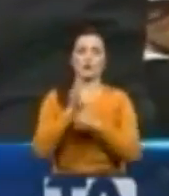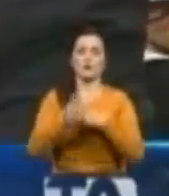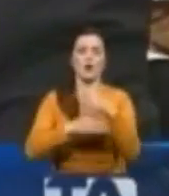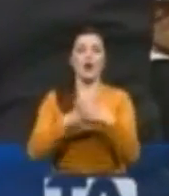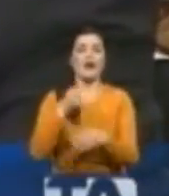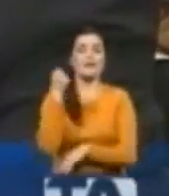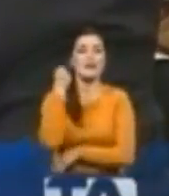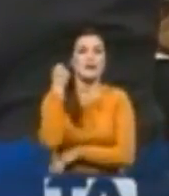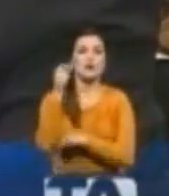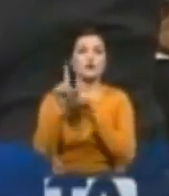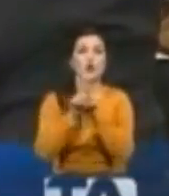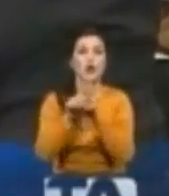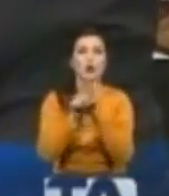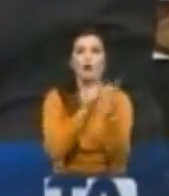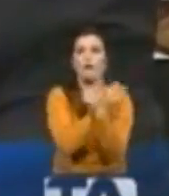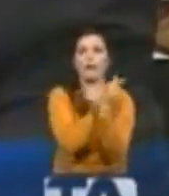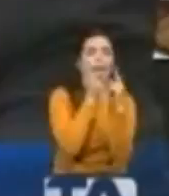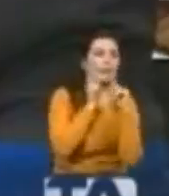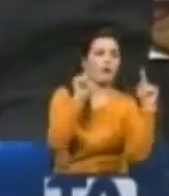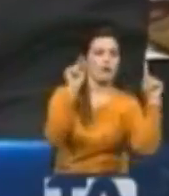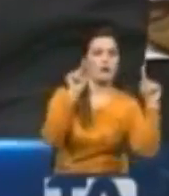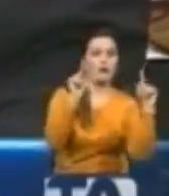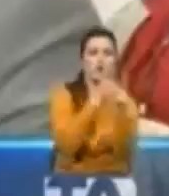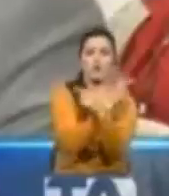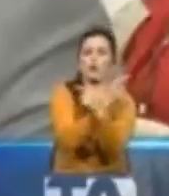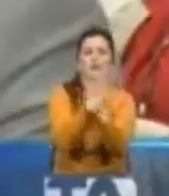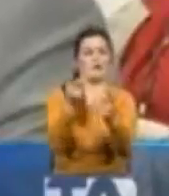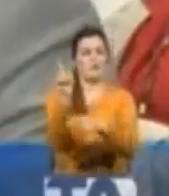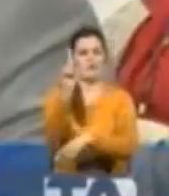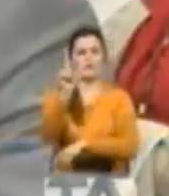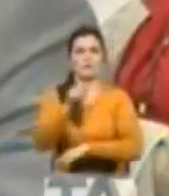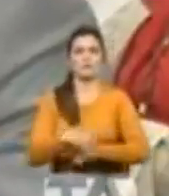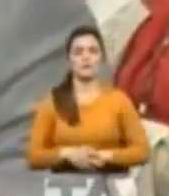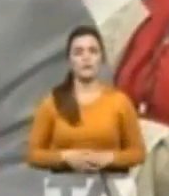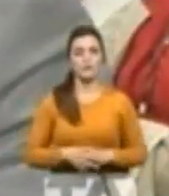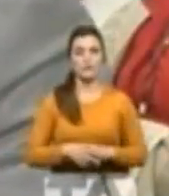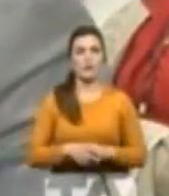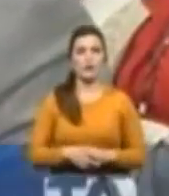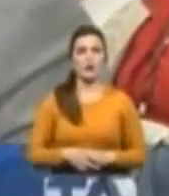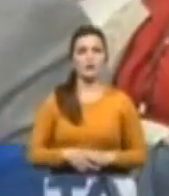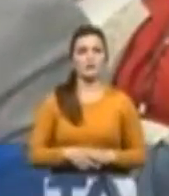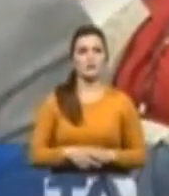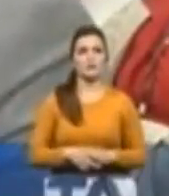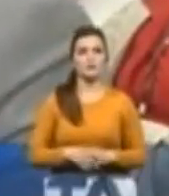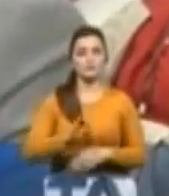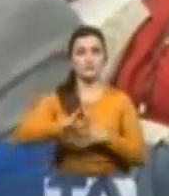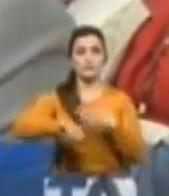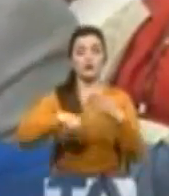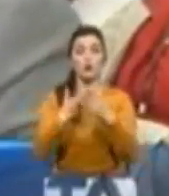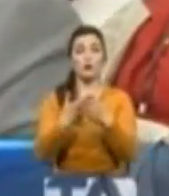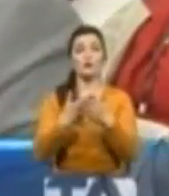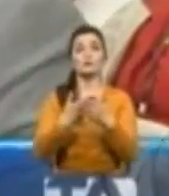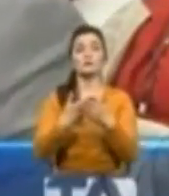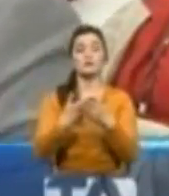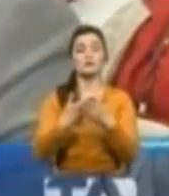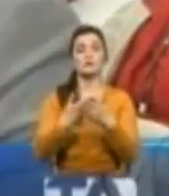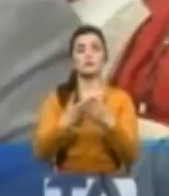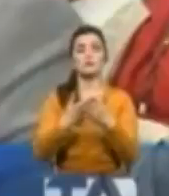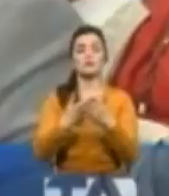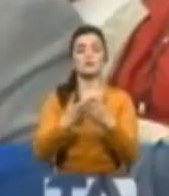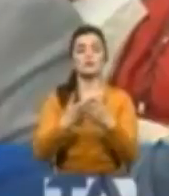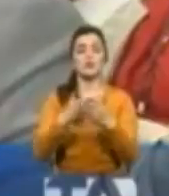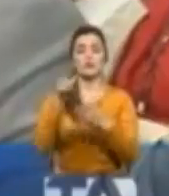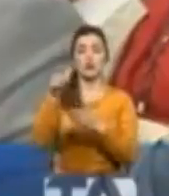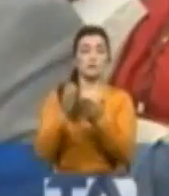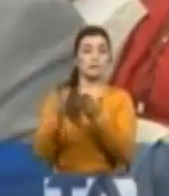en derecho, no por las redes sociales ni con Twitter. A través de una argumentación y justificación jurídica, el perito